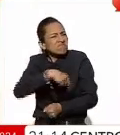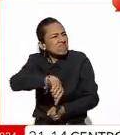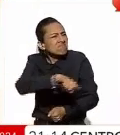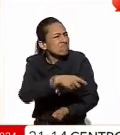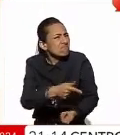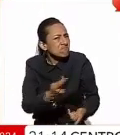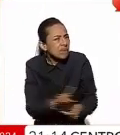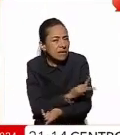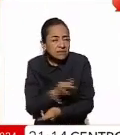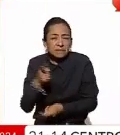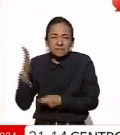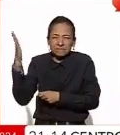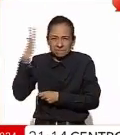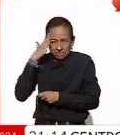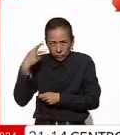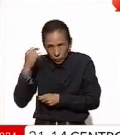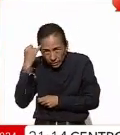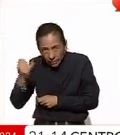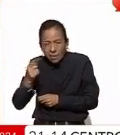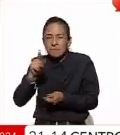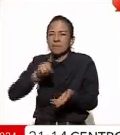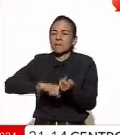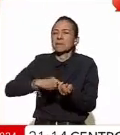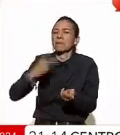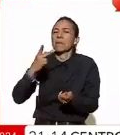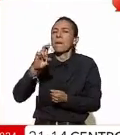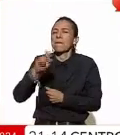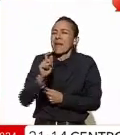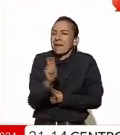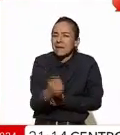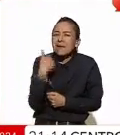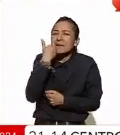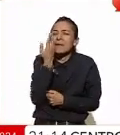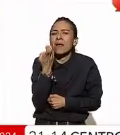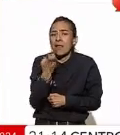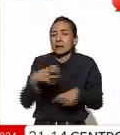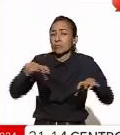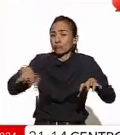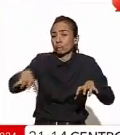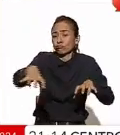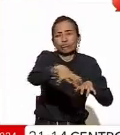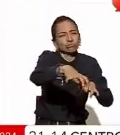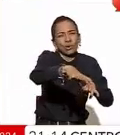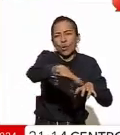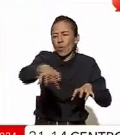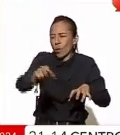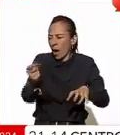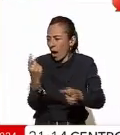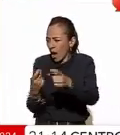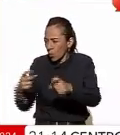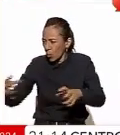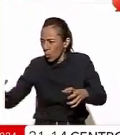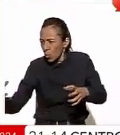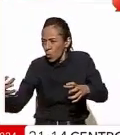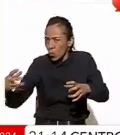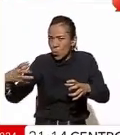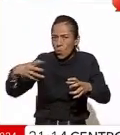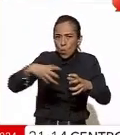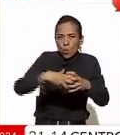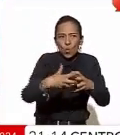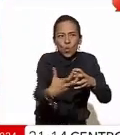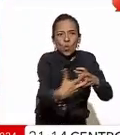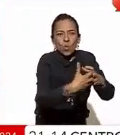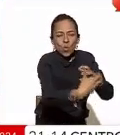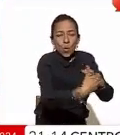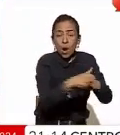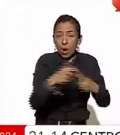el director y lo que se presenta en el plan es una consolidación, una fusión, diríamos, de varias de estas. No quiere decir que se afecten los derechos de los